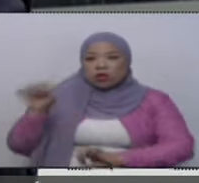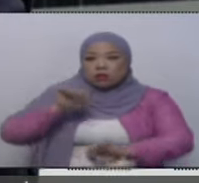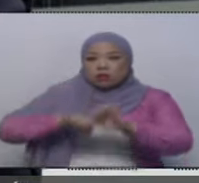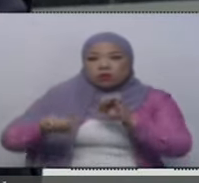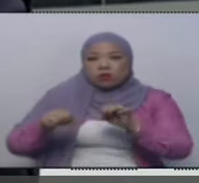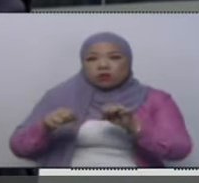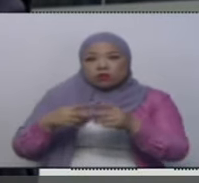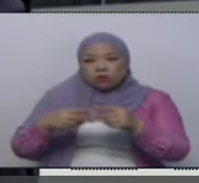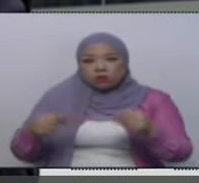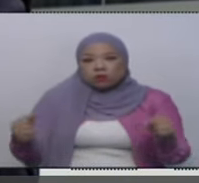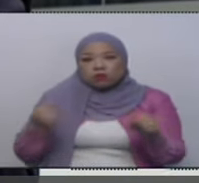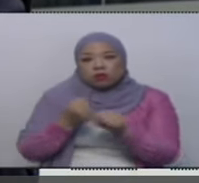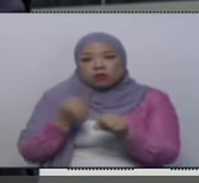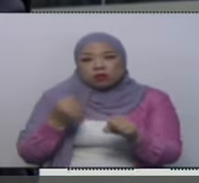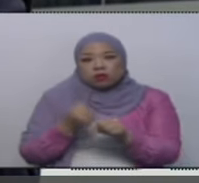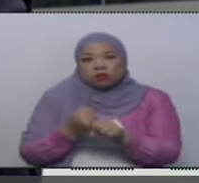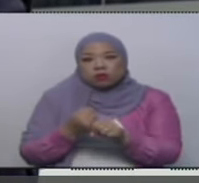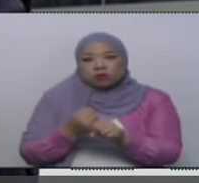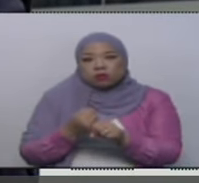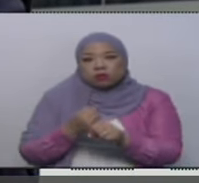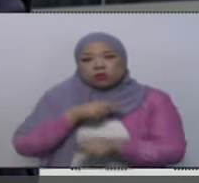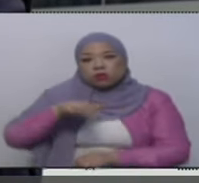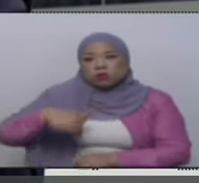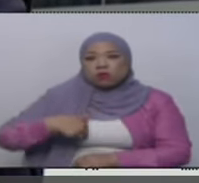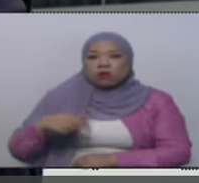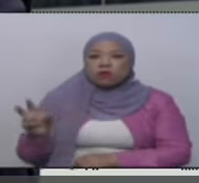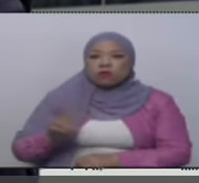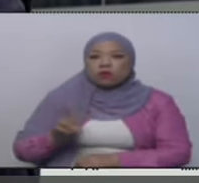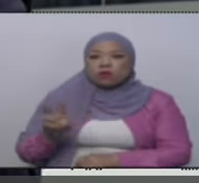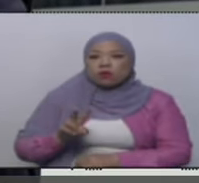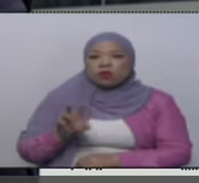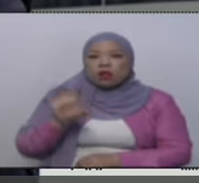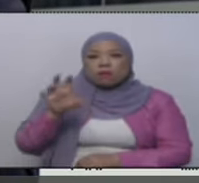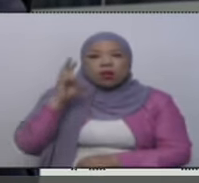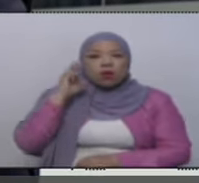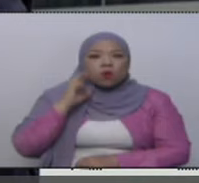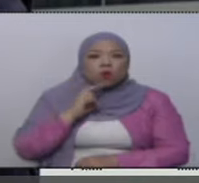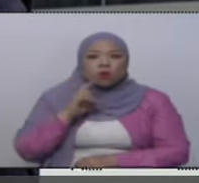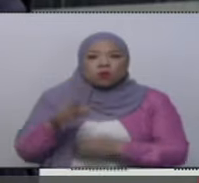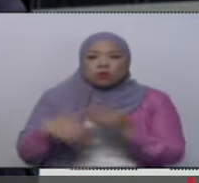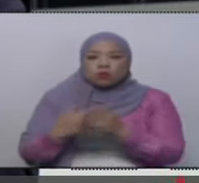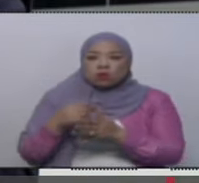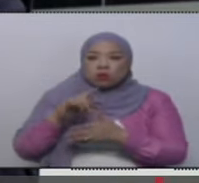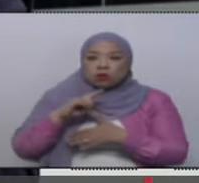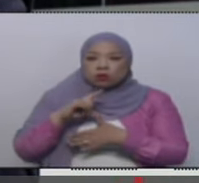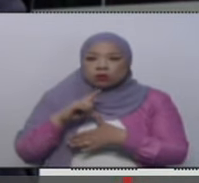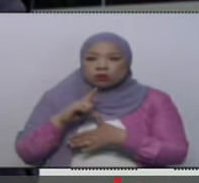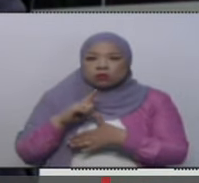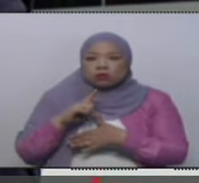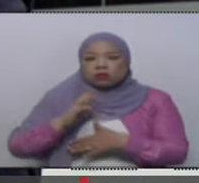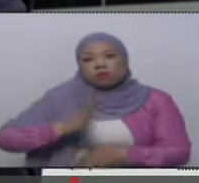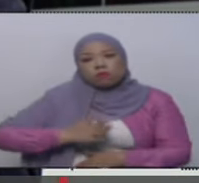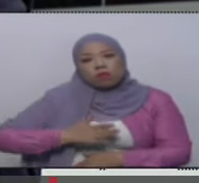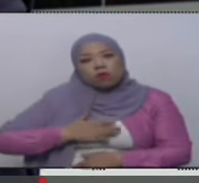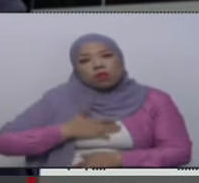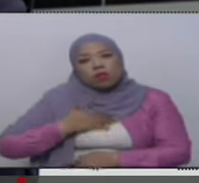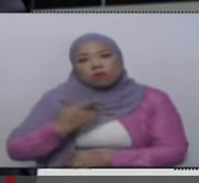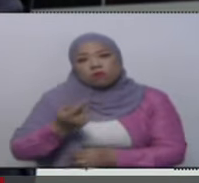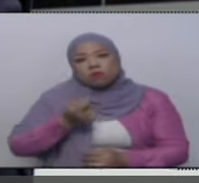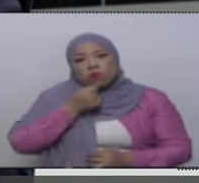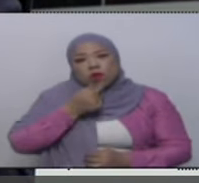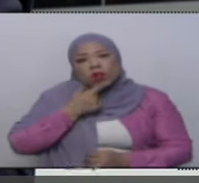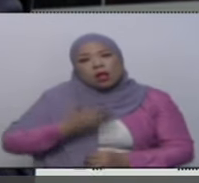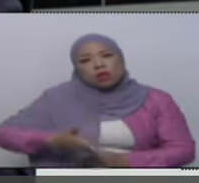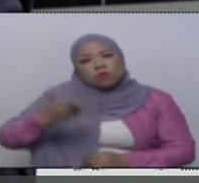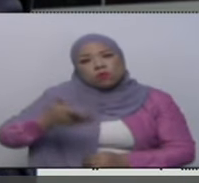nuestra tierra, nuestra patria, Venezuela, la patria bolivariana, la patria latinoamericana, pudiéramos decir que la batalla más importante